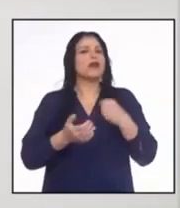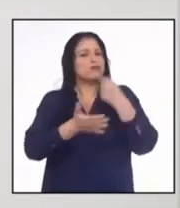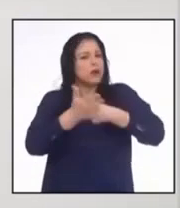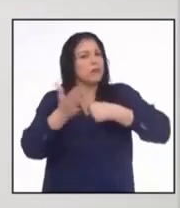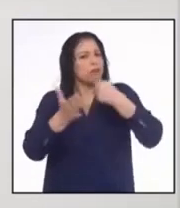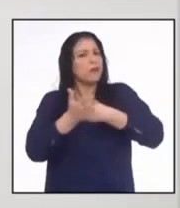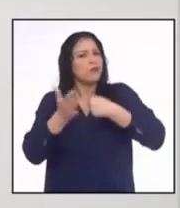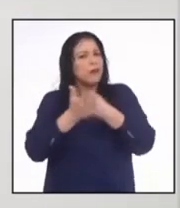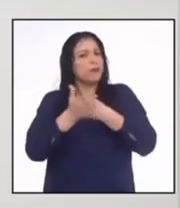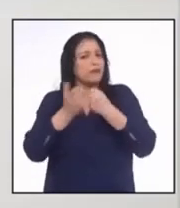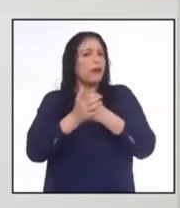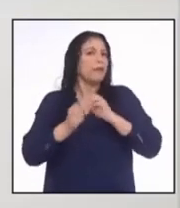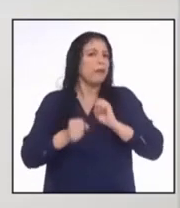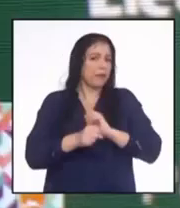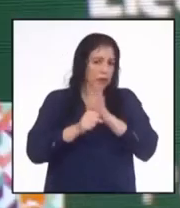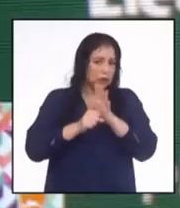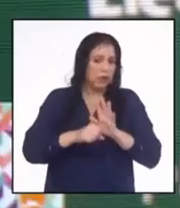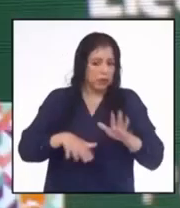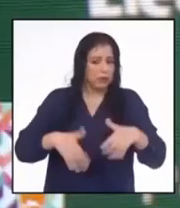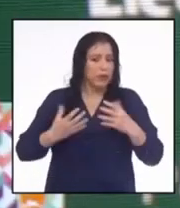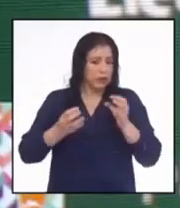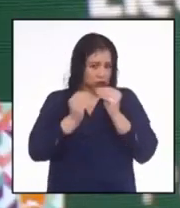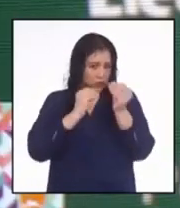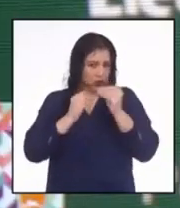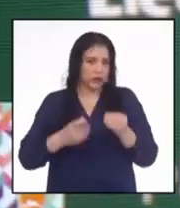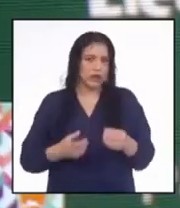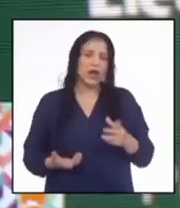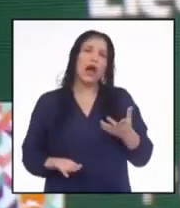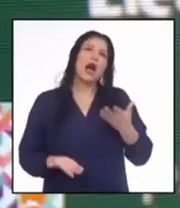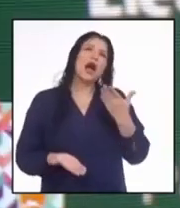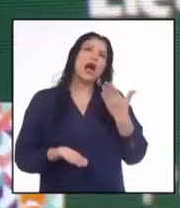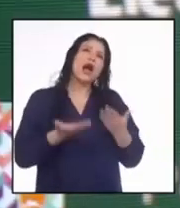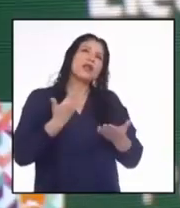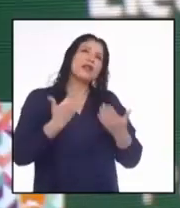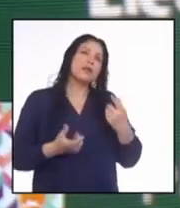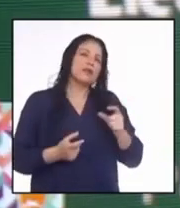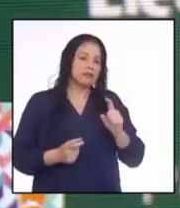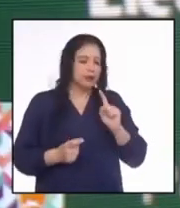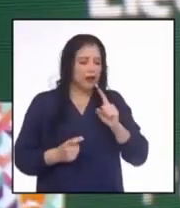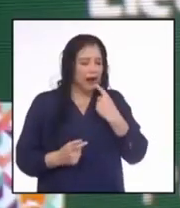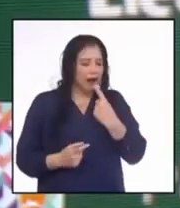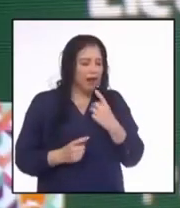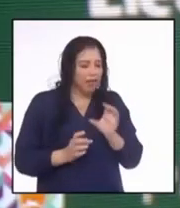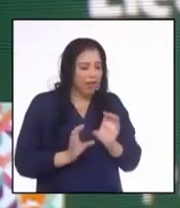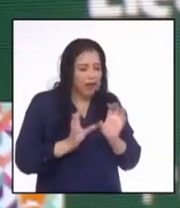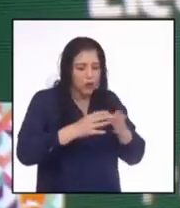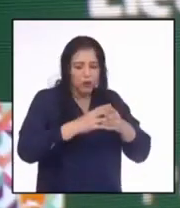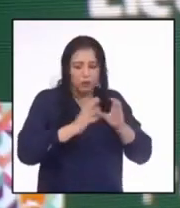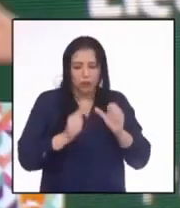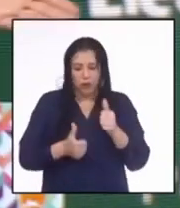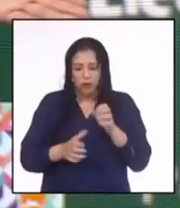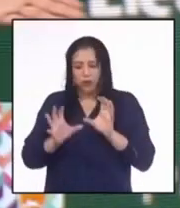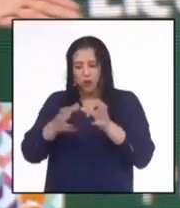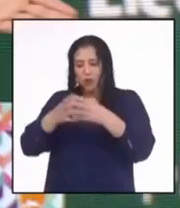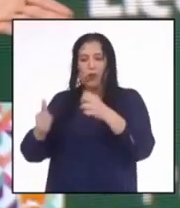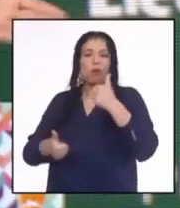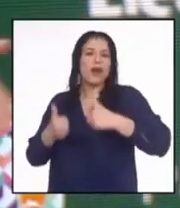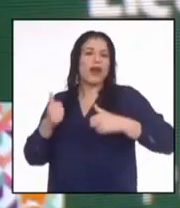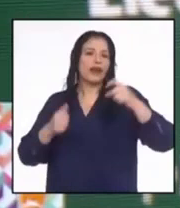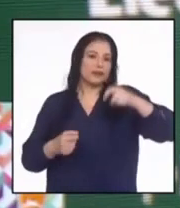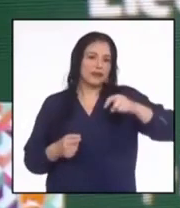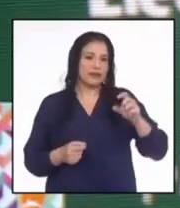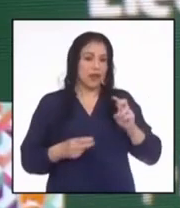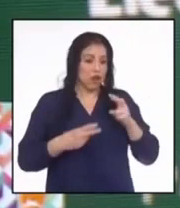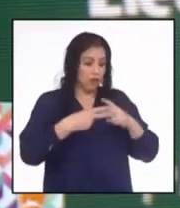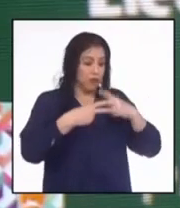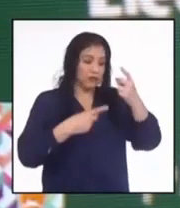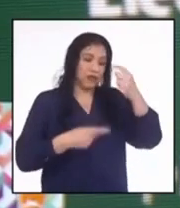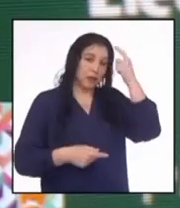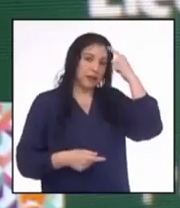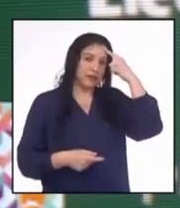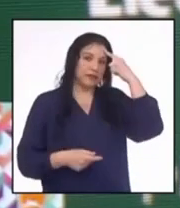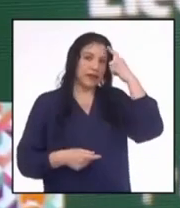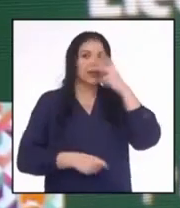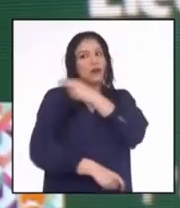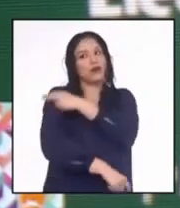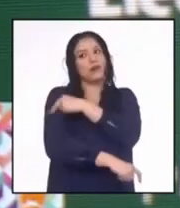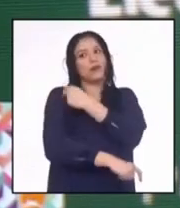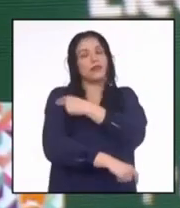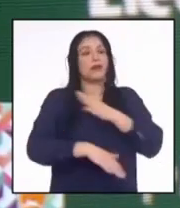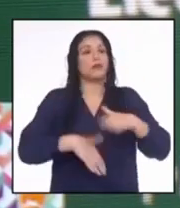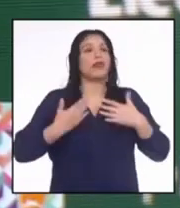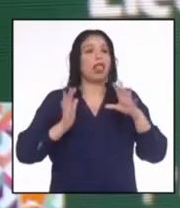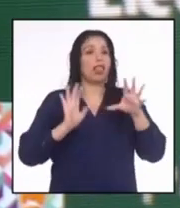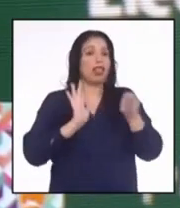COVID-19, ¿qué estará pasando? Tendrá que ver con lo que cada grupo cree y necesita, ¿no? Los vecinos creen que con el hospital pueden